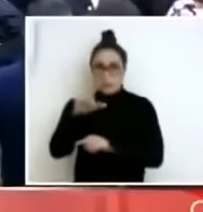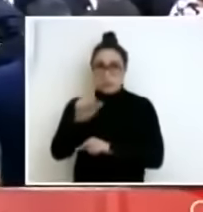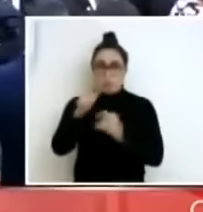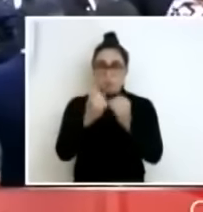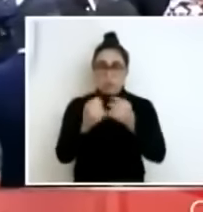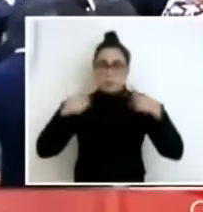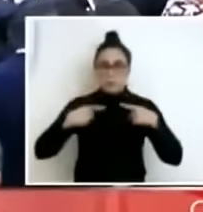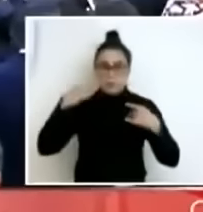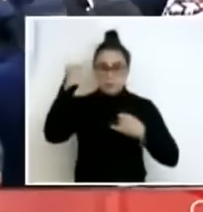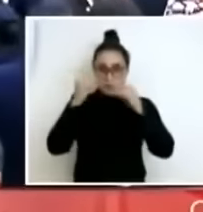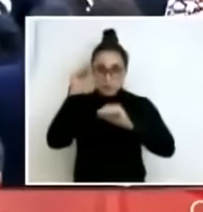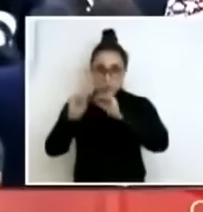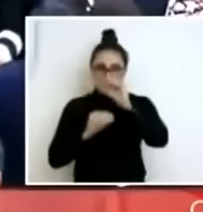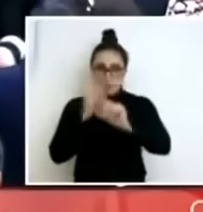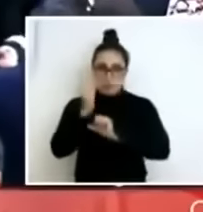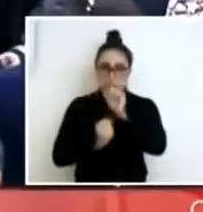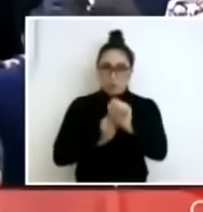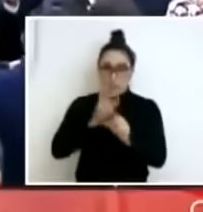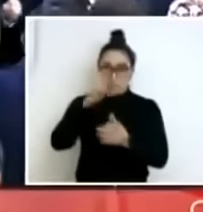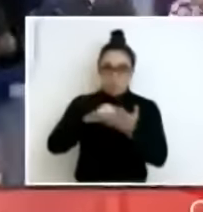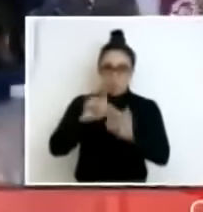constituyentes de